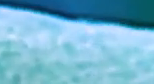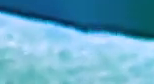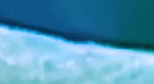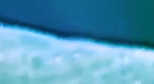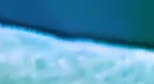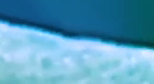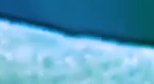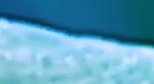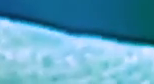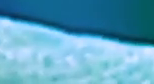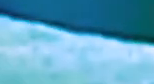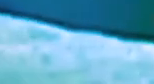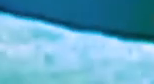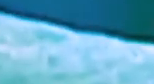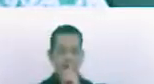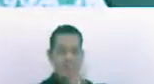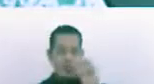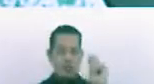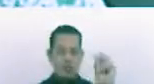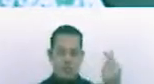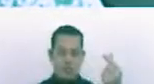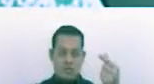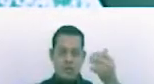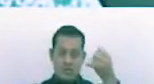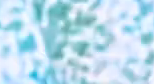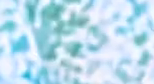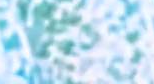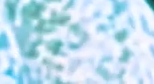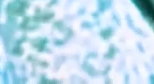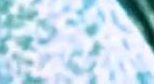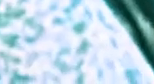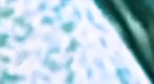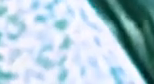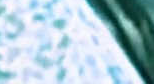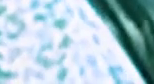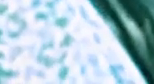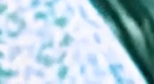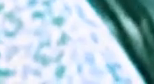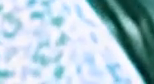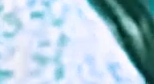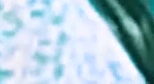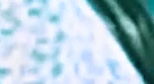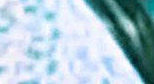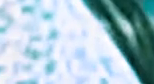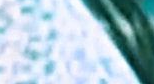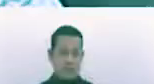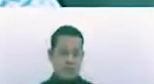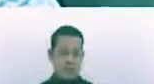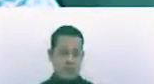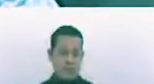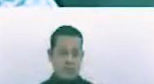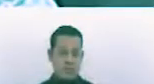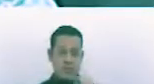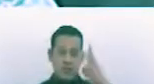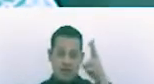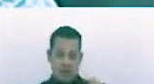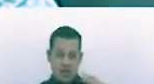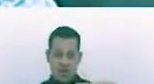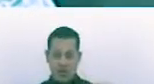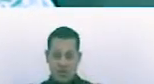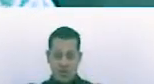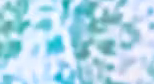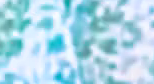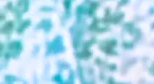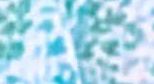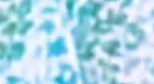Los que se negaron fueron ustedes con su voto. Porque al final del día, ellos estaban acostumbrados a vivir, a convivir con el mismo corrupto que